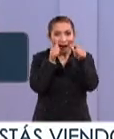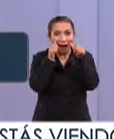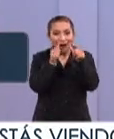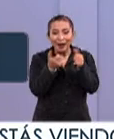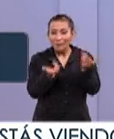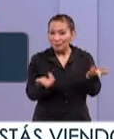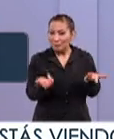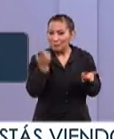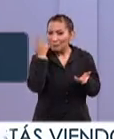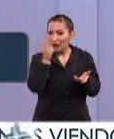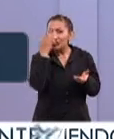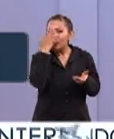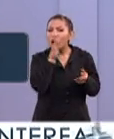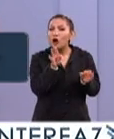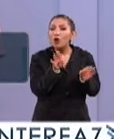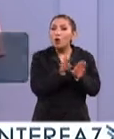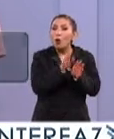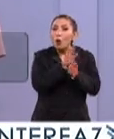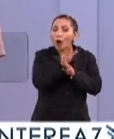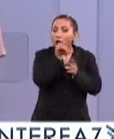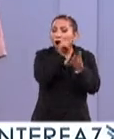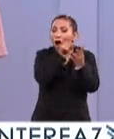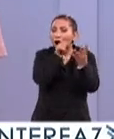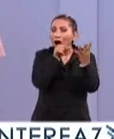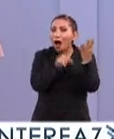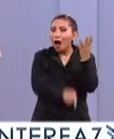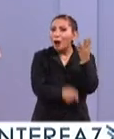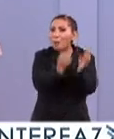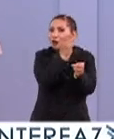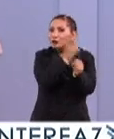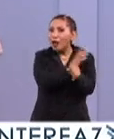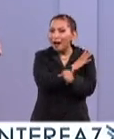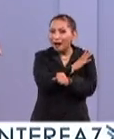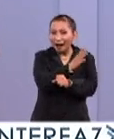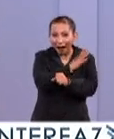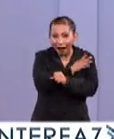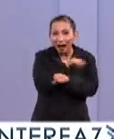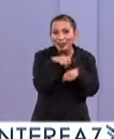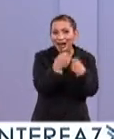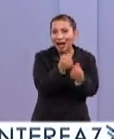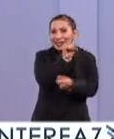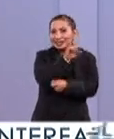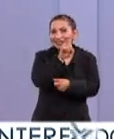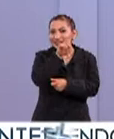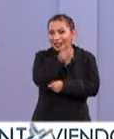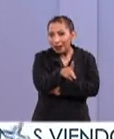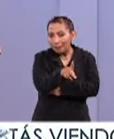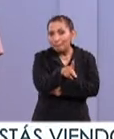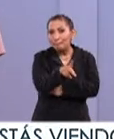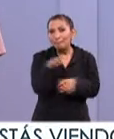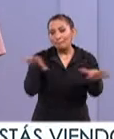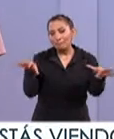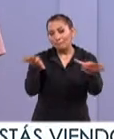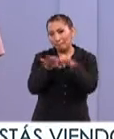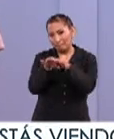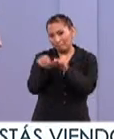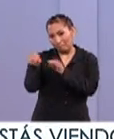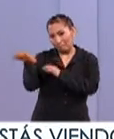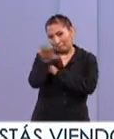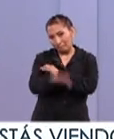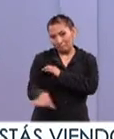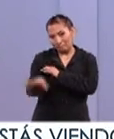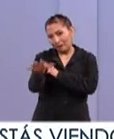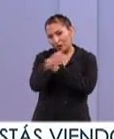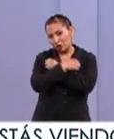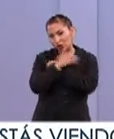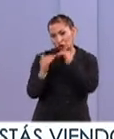muchísima atención para saber cuáles son las grandes oportunidades que ofrece la Secretaría de Educación Pública en pues la